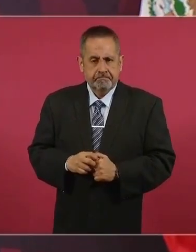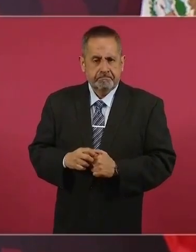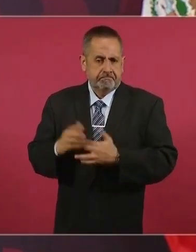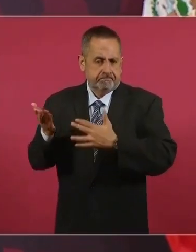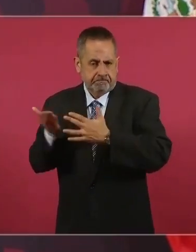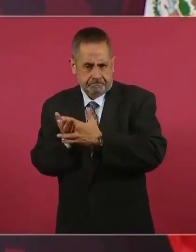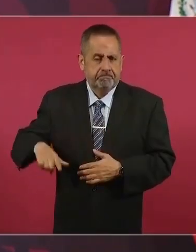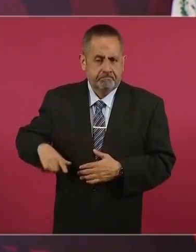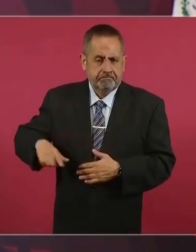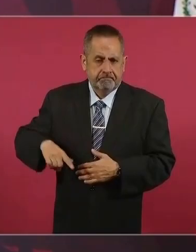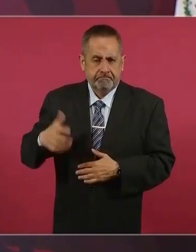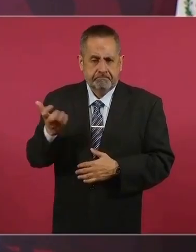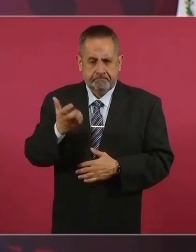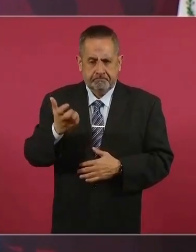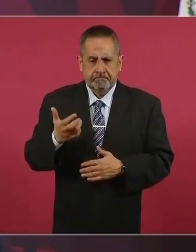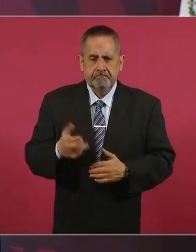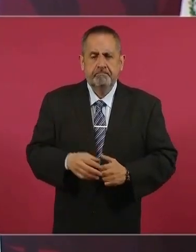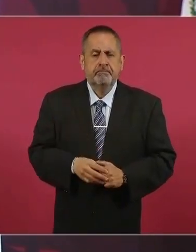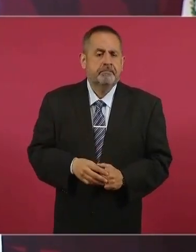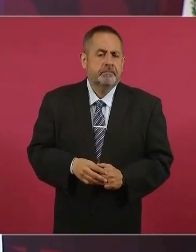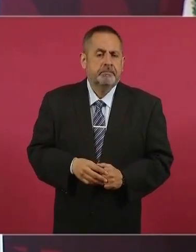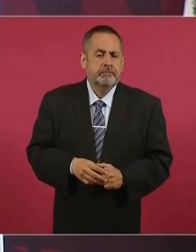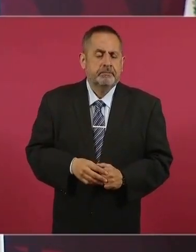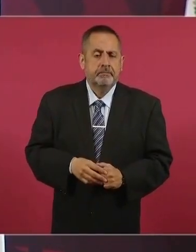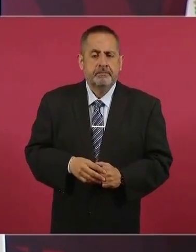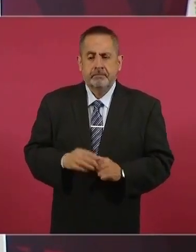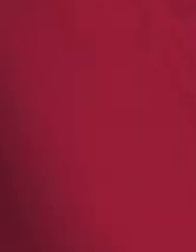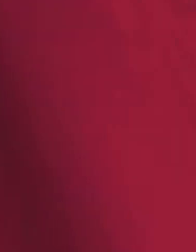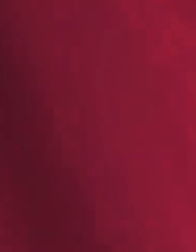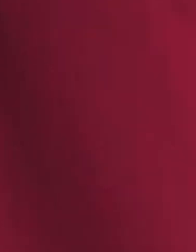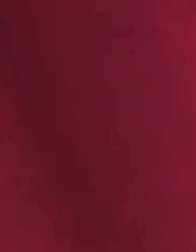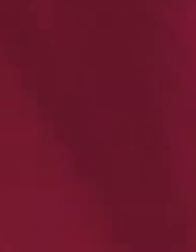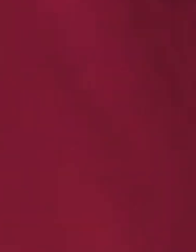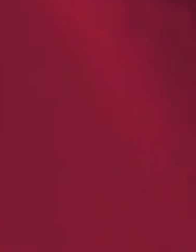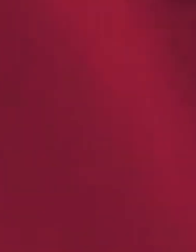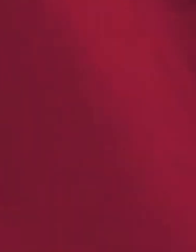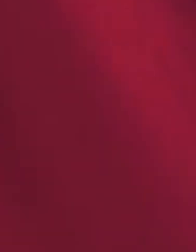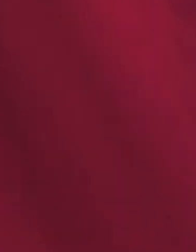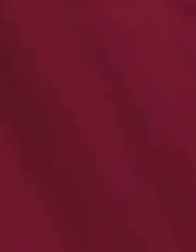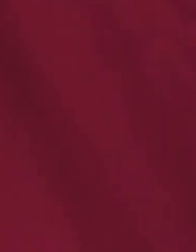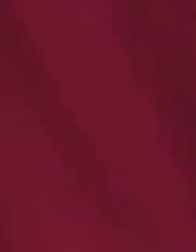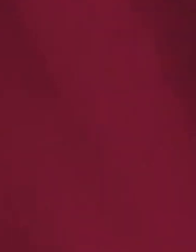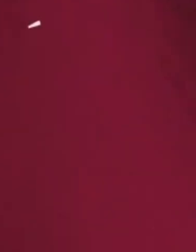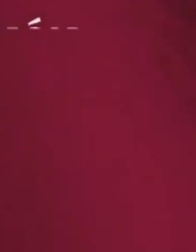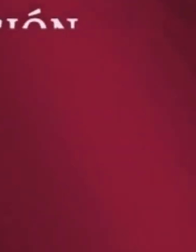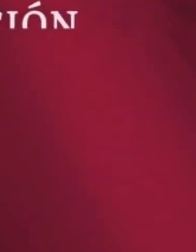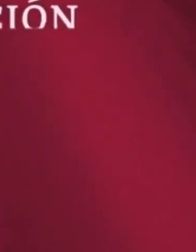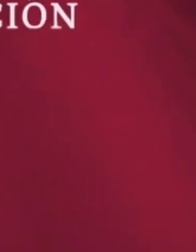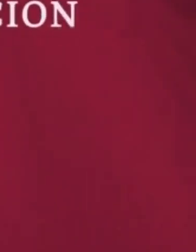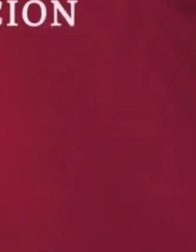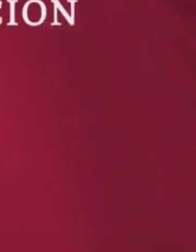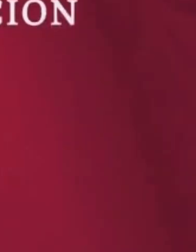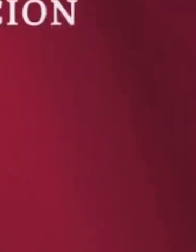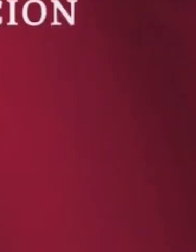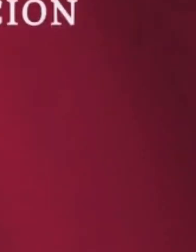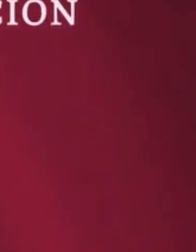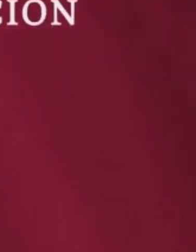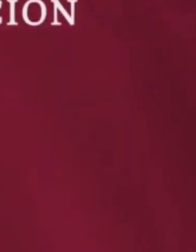parte considerable de este desequilibrio. Gobierno de México.